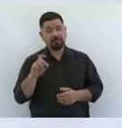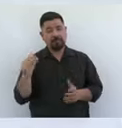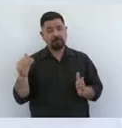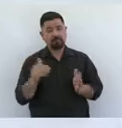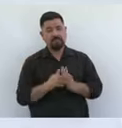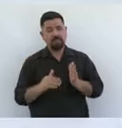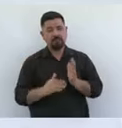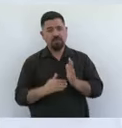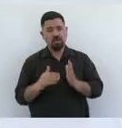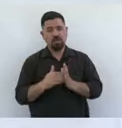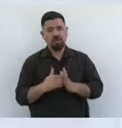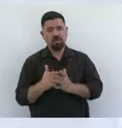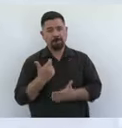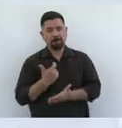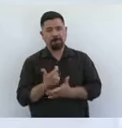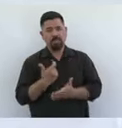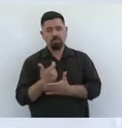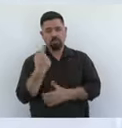de pesos al año.